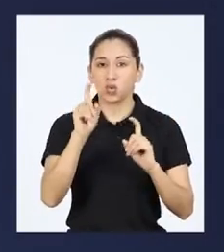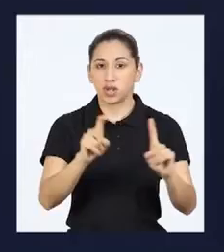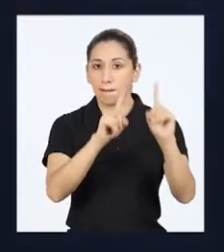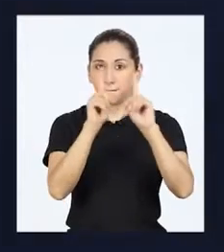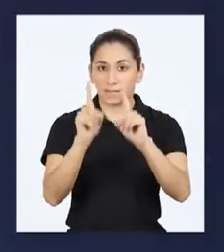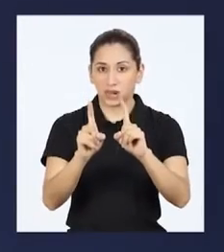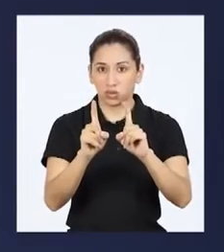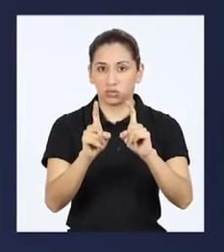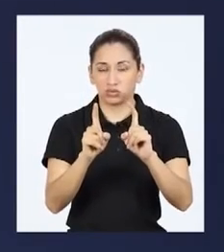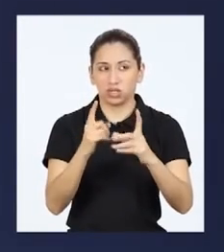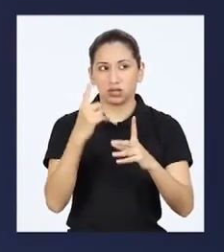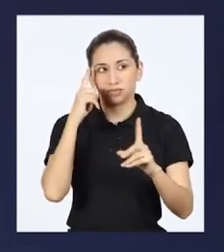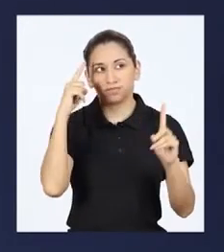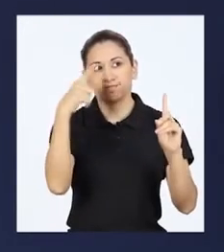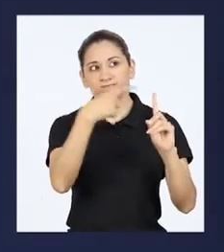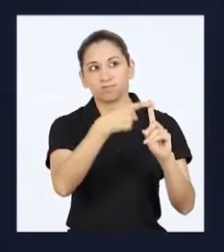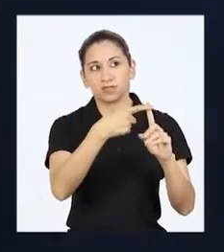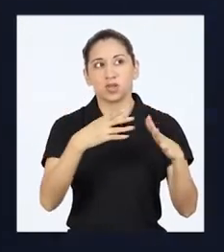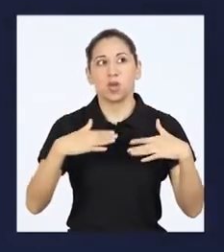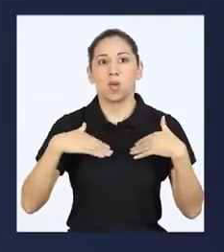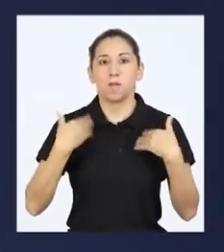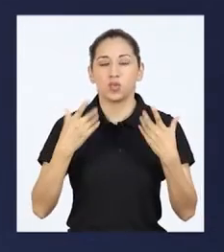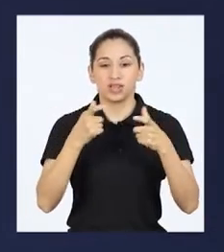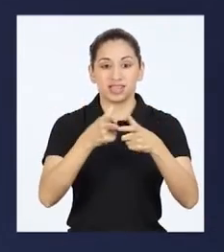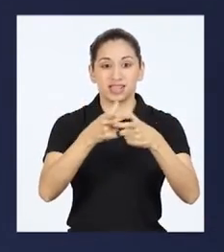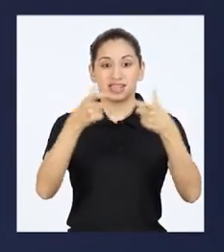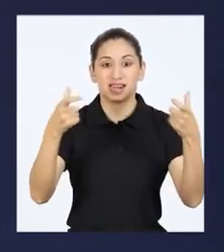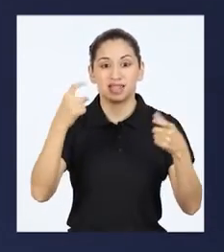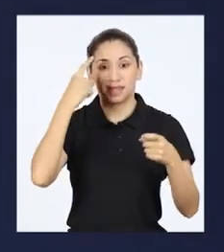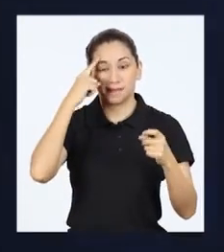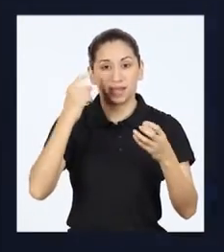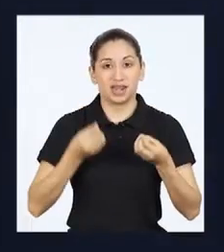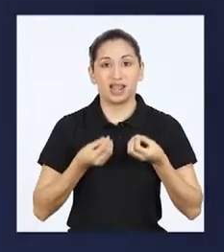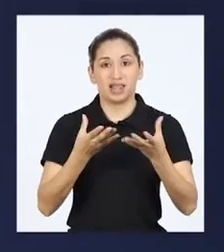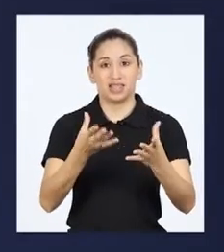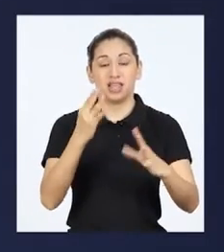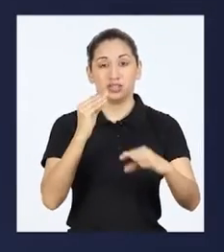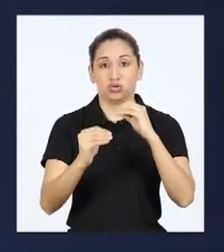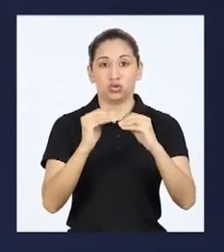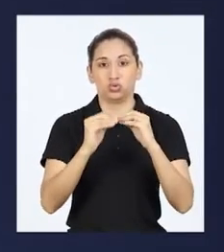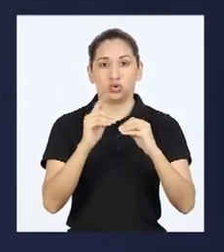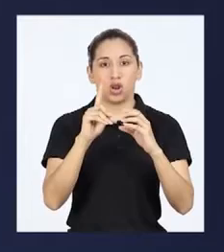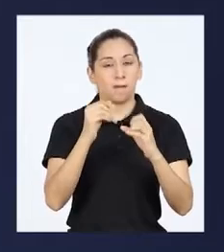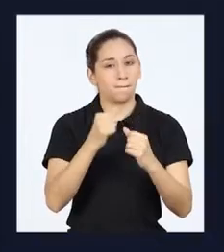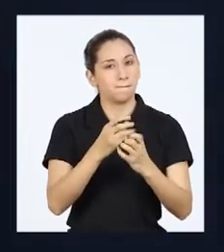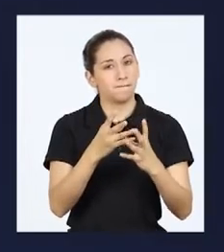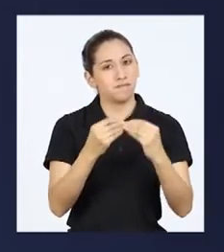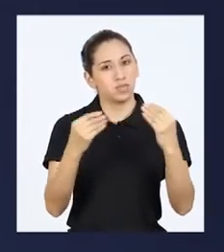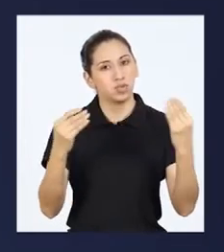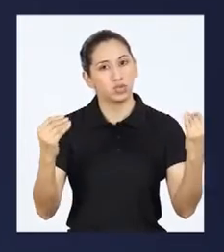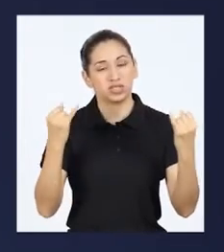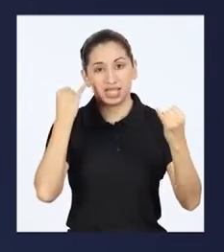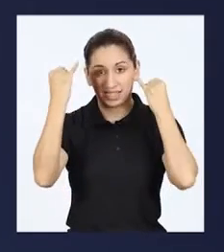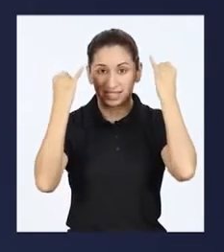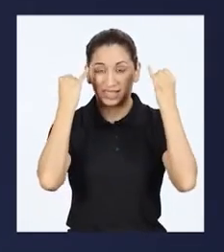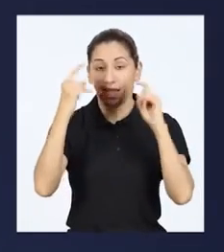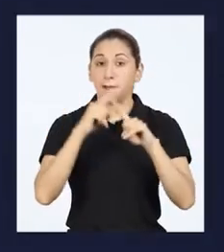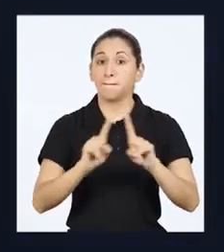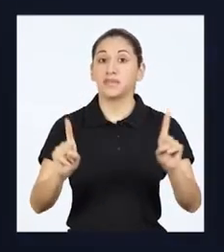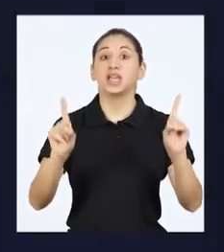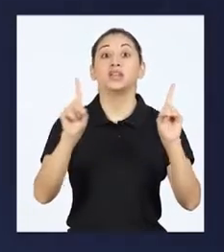pregunta retadora que debe ser amplia para dar lugar a muchas ideas, pero también